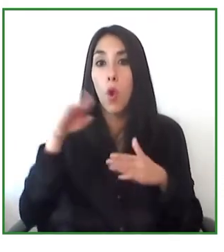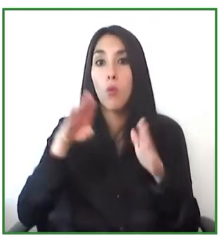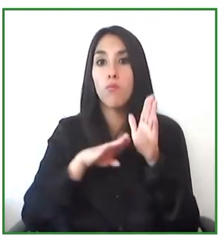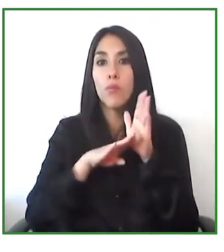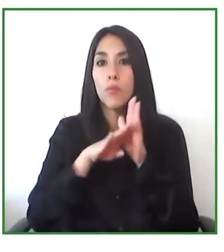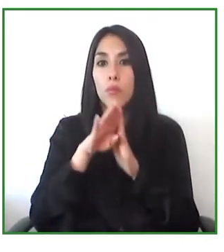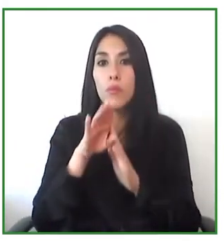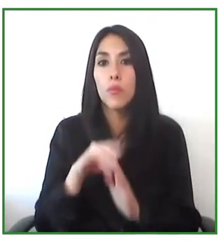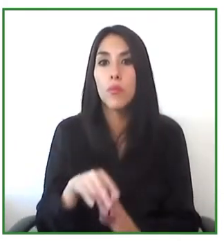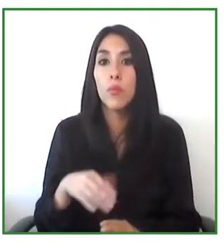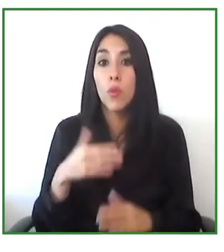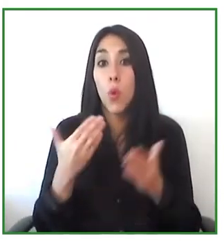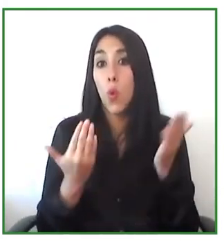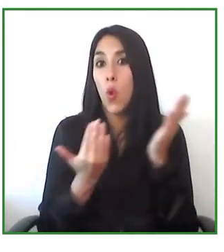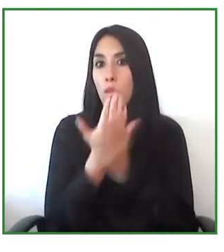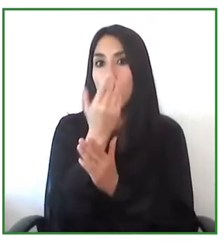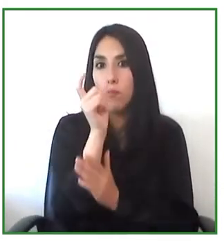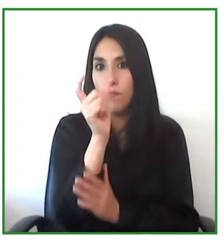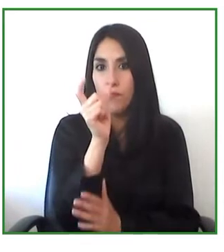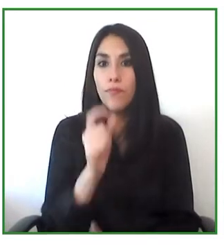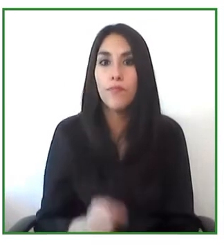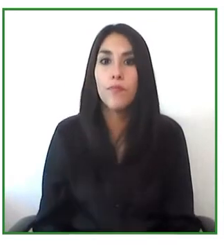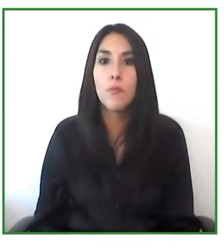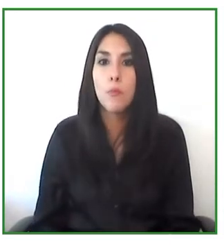un punto muy importante.